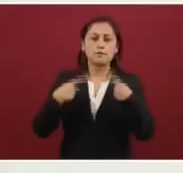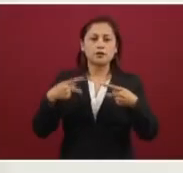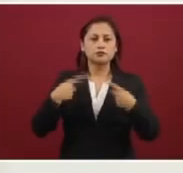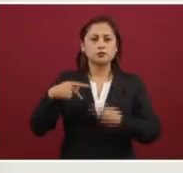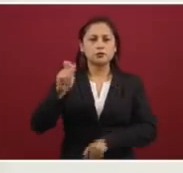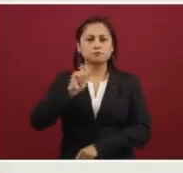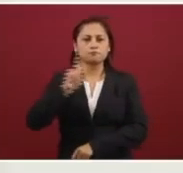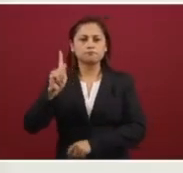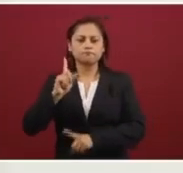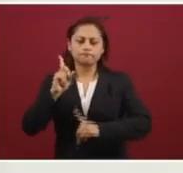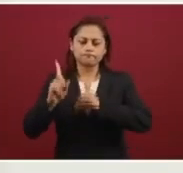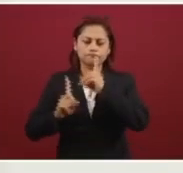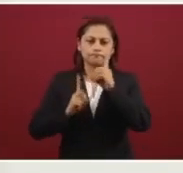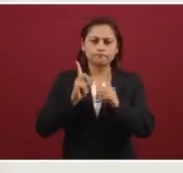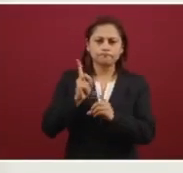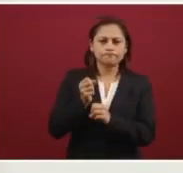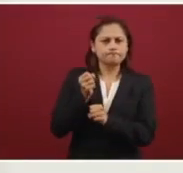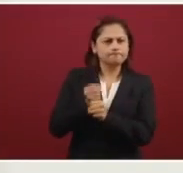internacional,